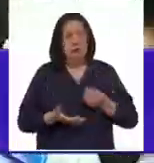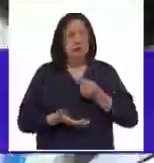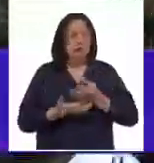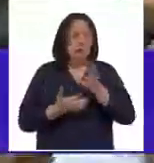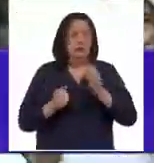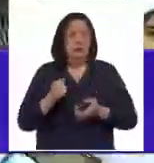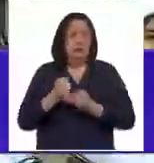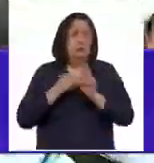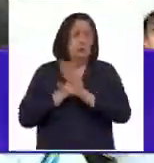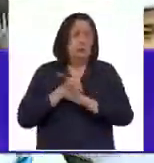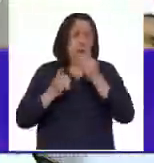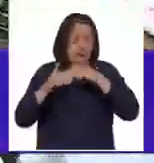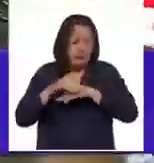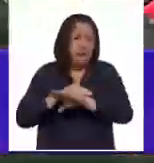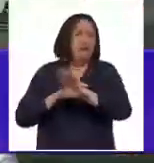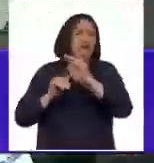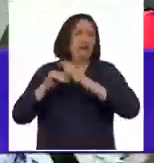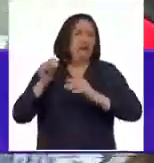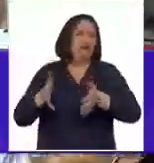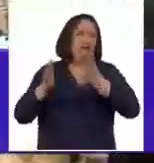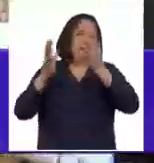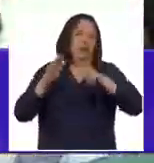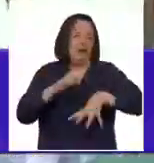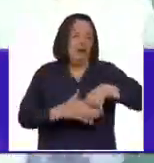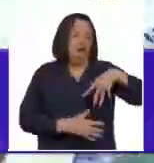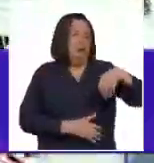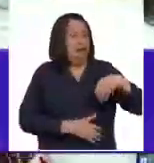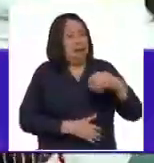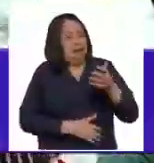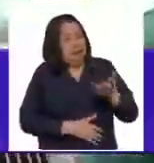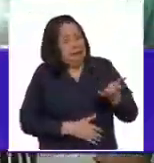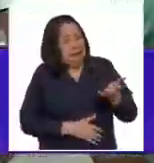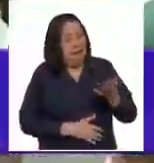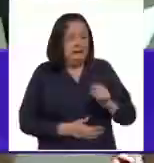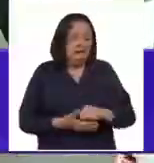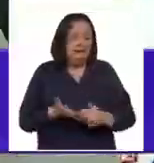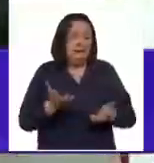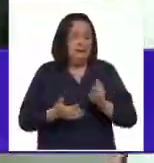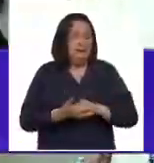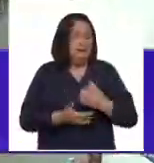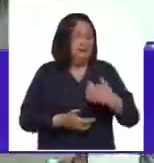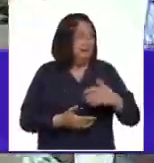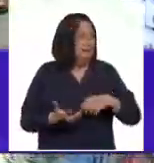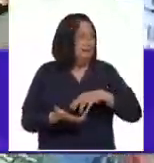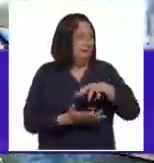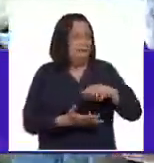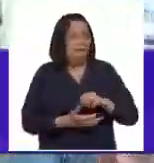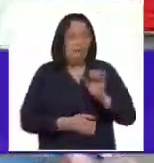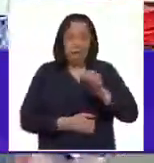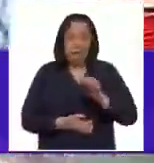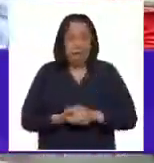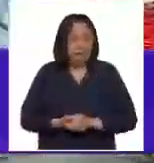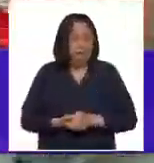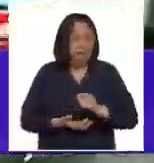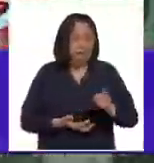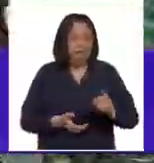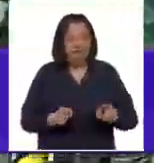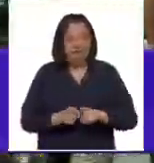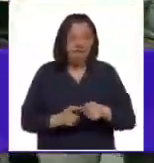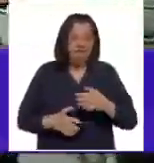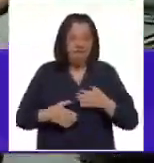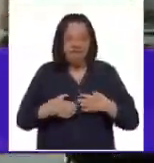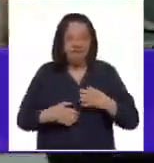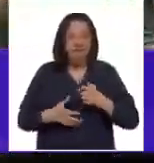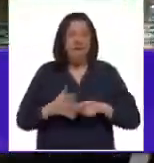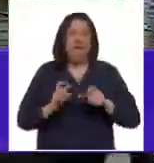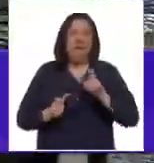con seguridad en las galerías. Lo exterior sí, lamentablemente pues sí. Está bastante movido. Por supuesto que esto genera también malestar para